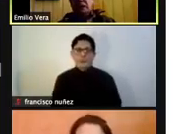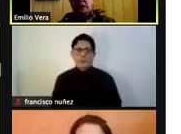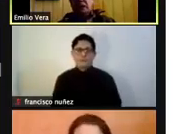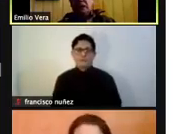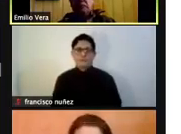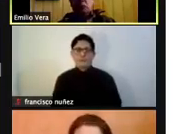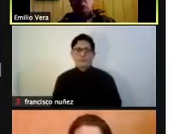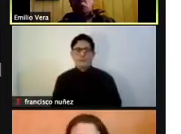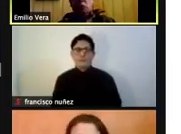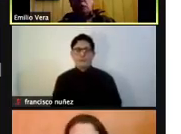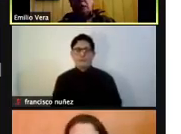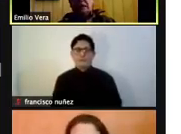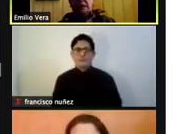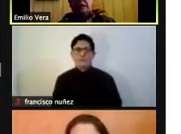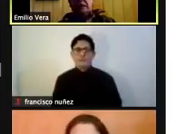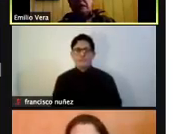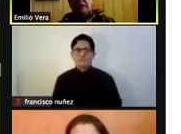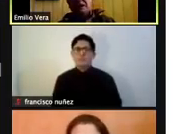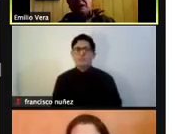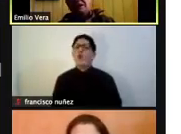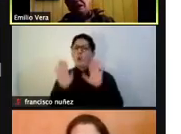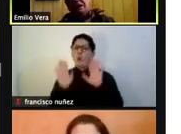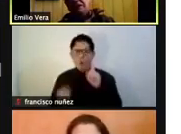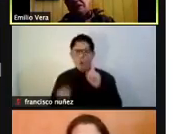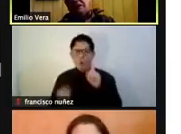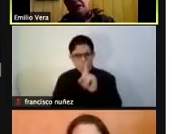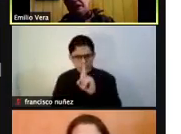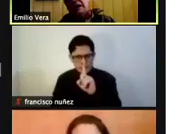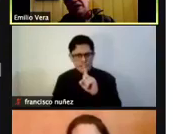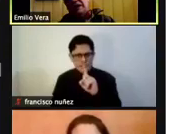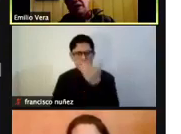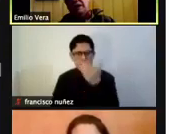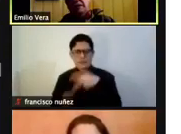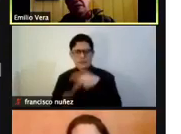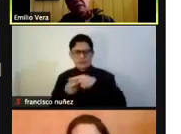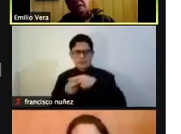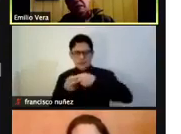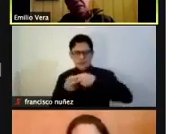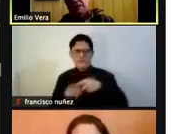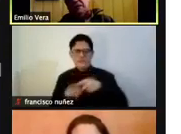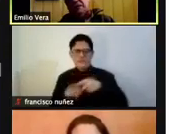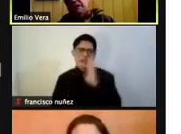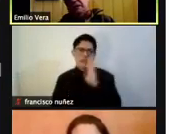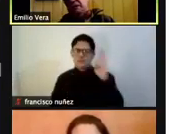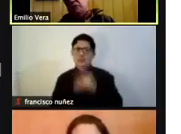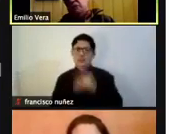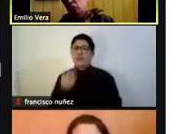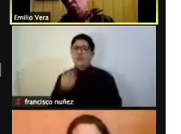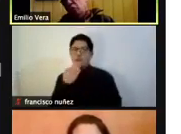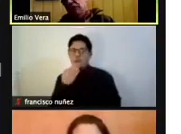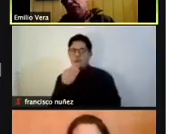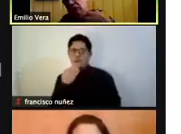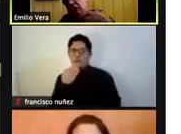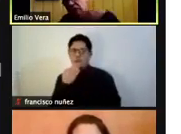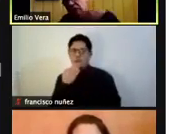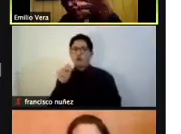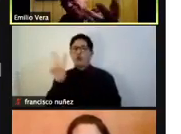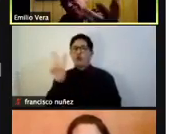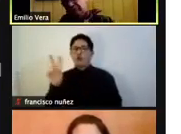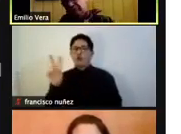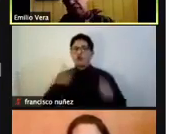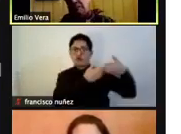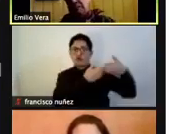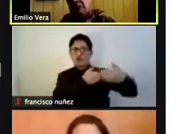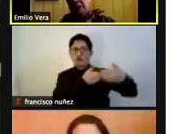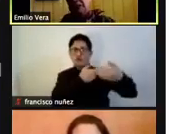técnicas, bueno, está la técnica básica. También se hacen experimentos con dos barcos que son parte de lo que se